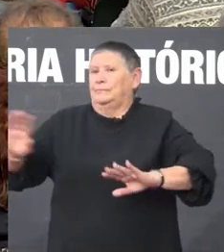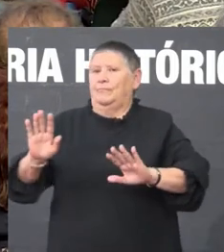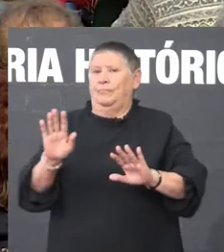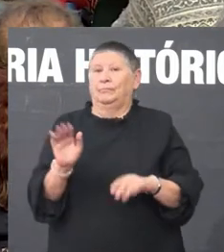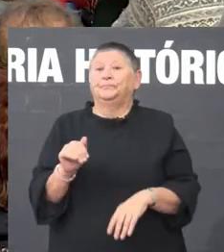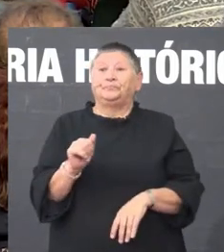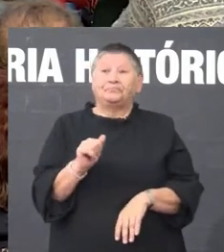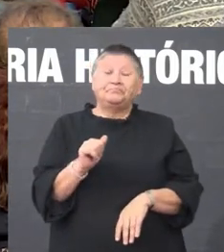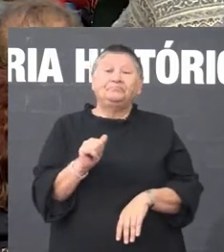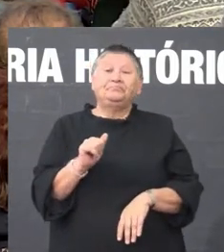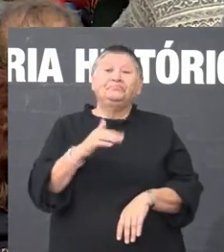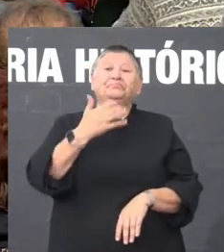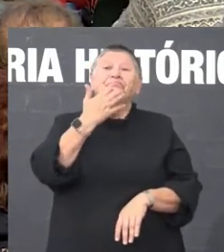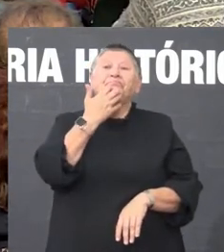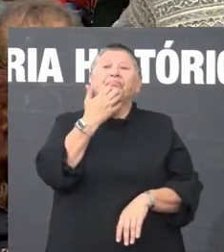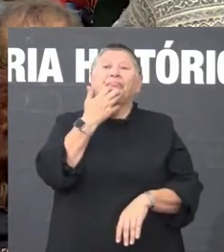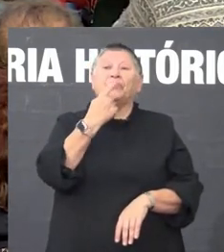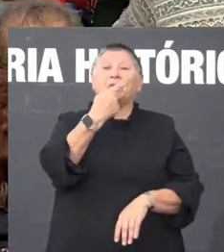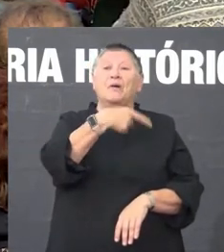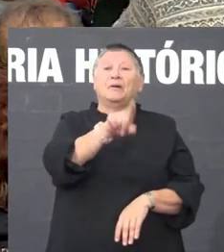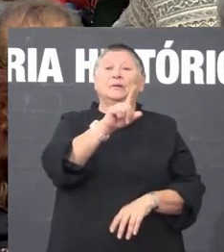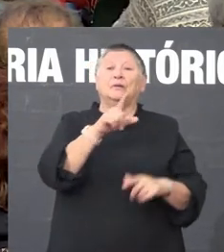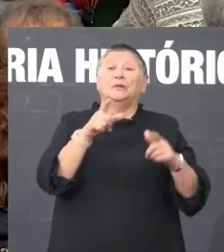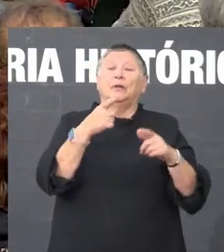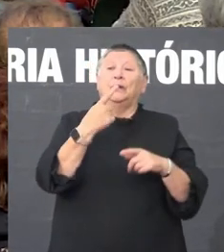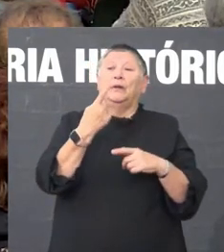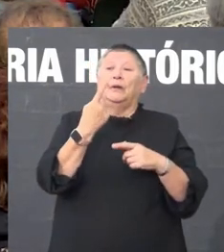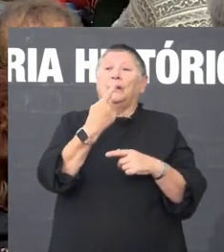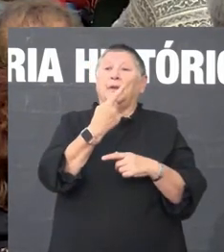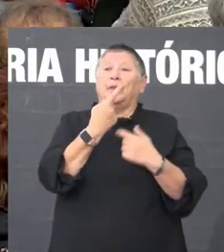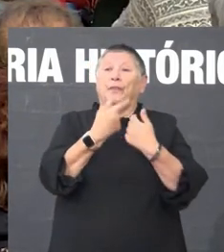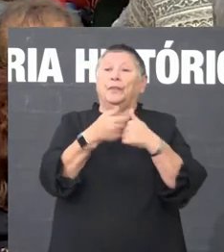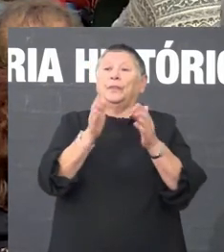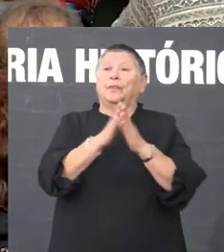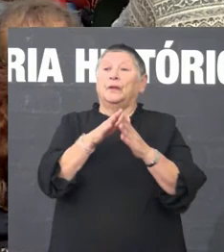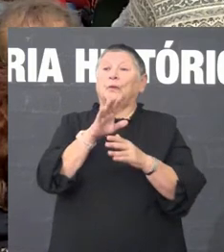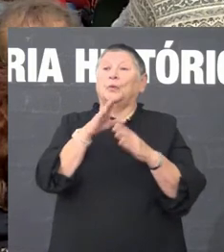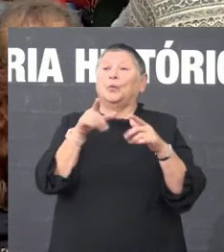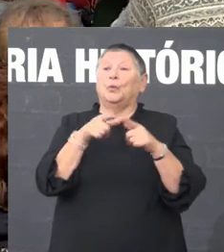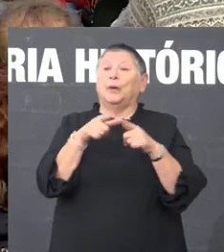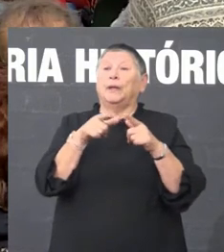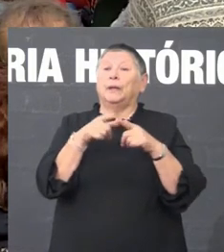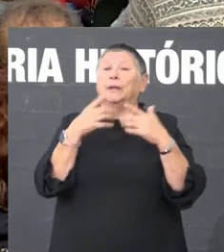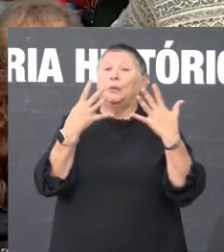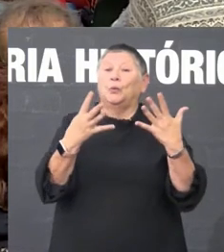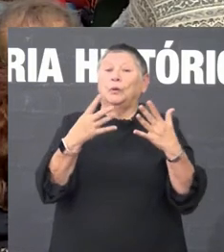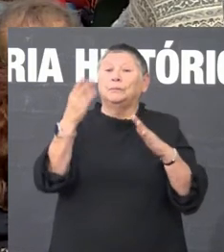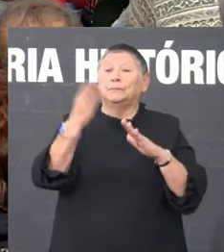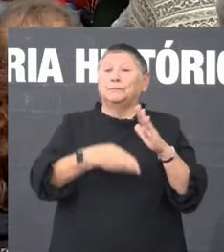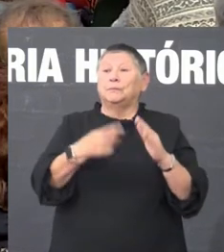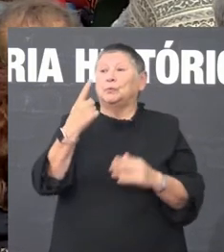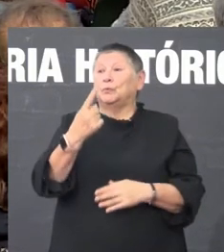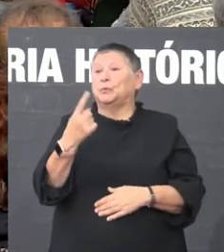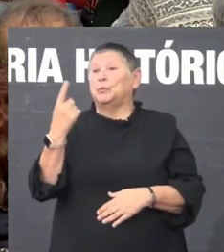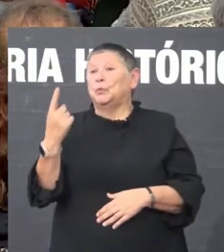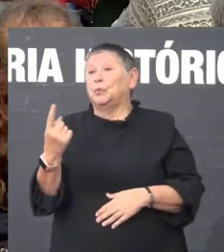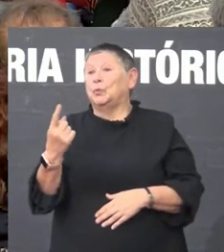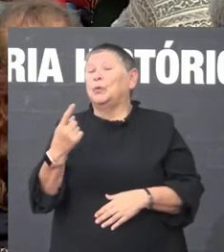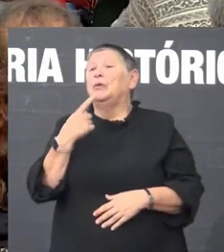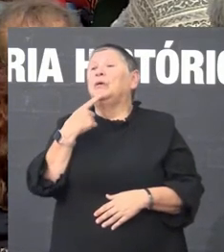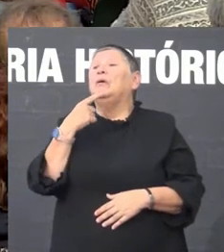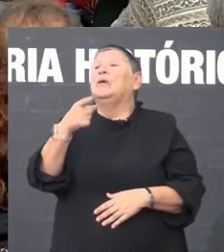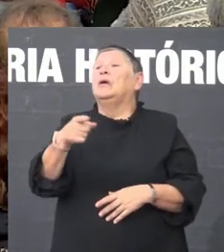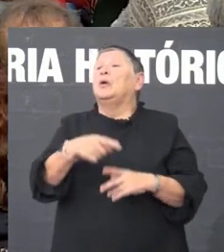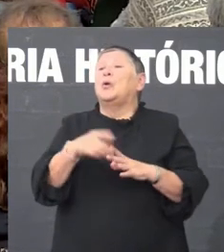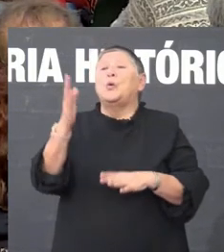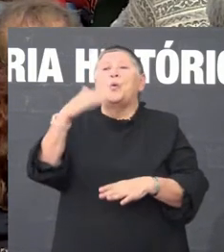entonces, 149.1.1, la igualdad. Entonces, la ley del deporte mismo, en el fondo, no tienen